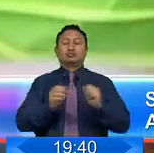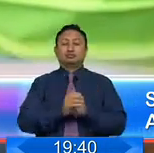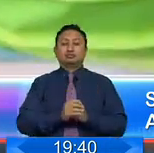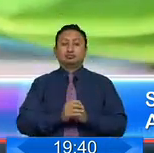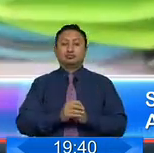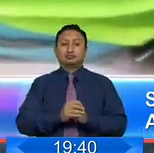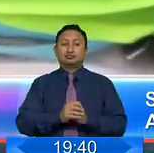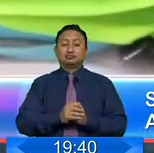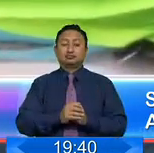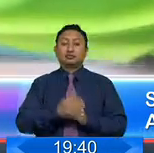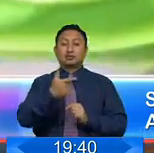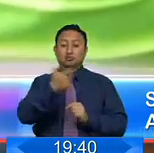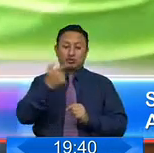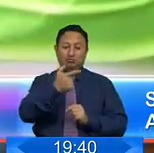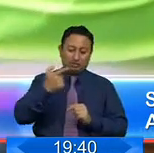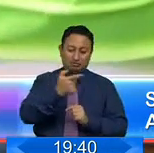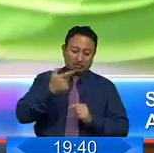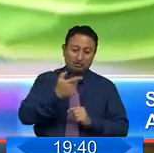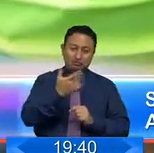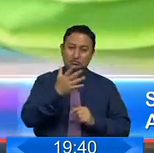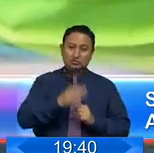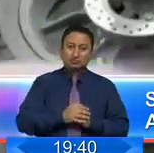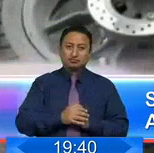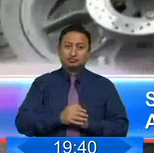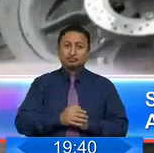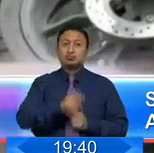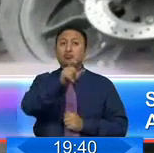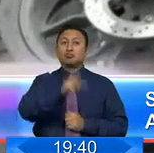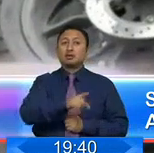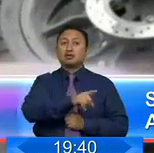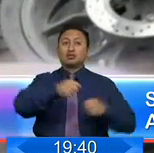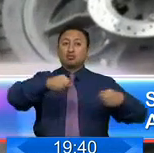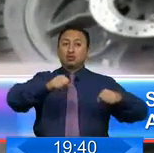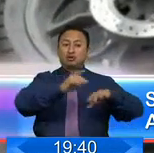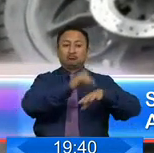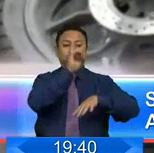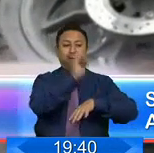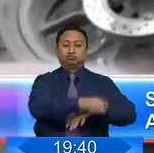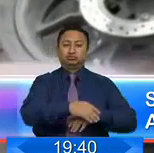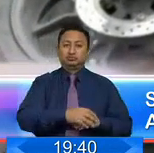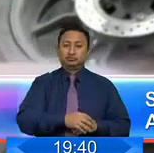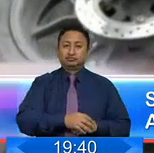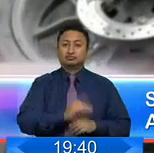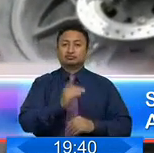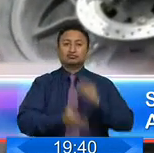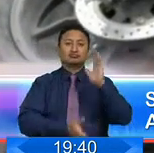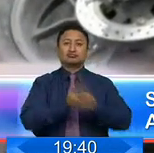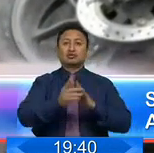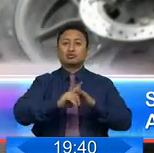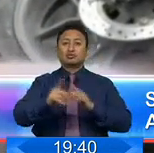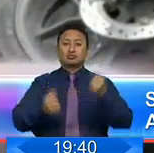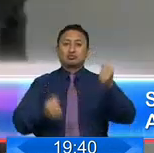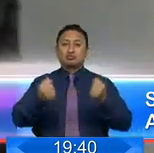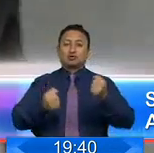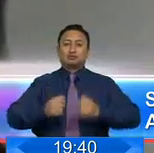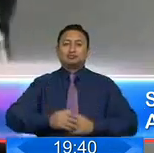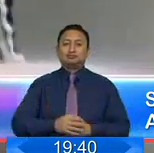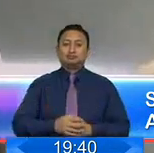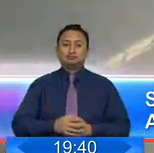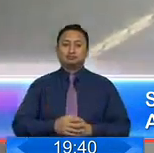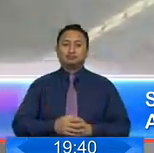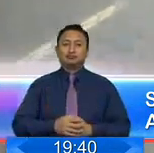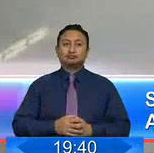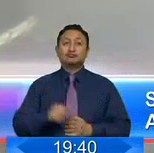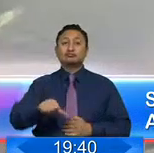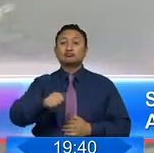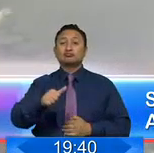el proyectil no se activó. Los delincuentes dejaron abandonado el vehículo de dos ruedas y escaparon en el automóvil. El otro me disparó, pero como